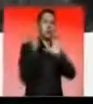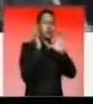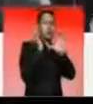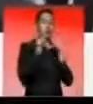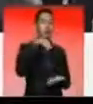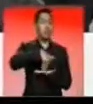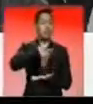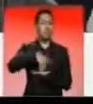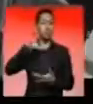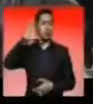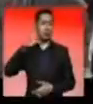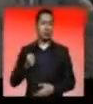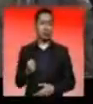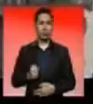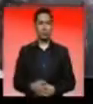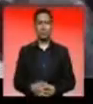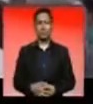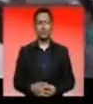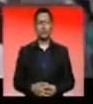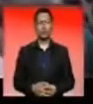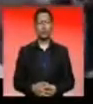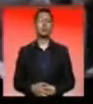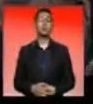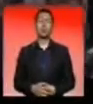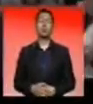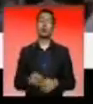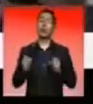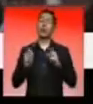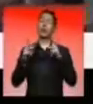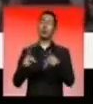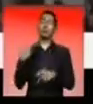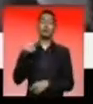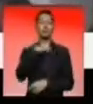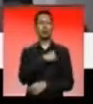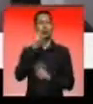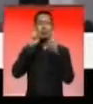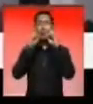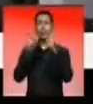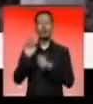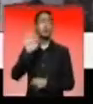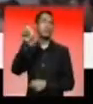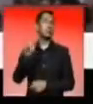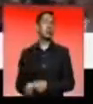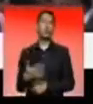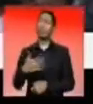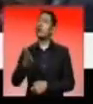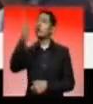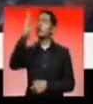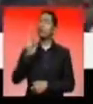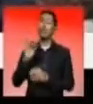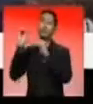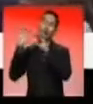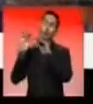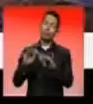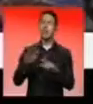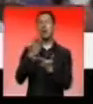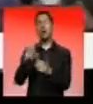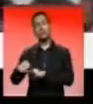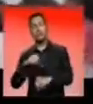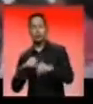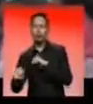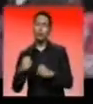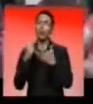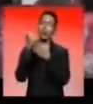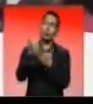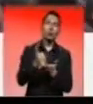centro histórico de la capital azuaya. Oportunidad para poder reconocer lo que él, en nombre de Dios, supo hacer en favor